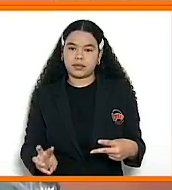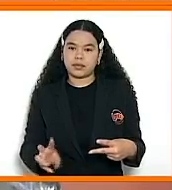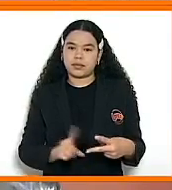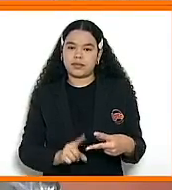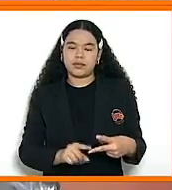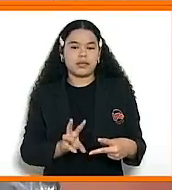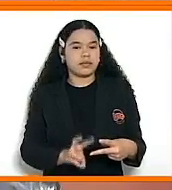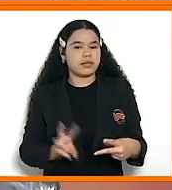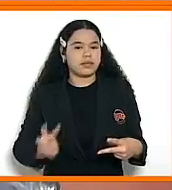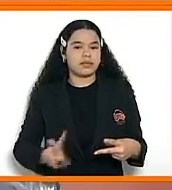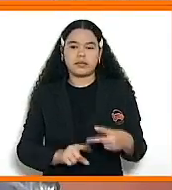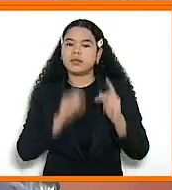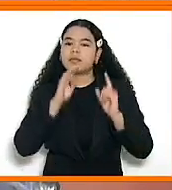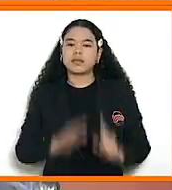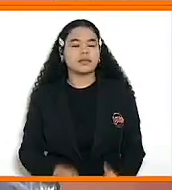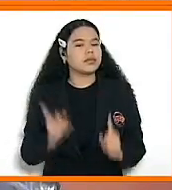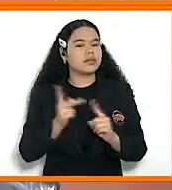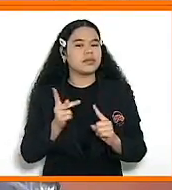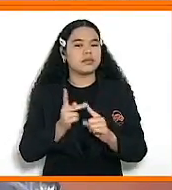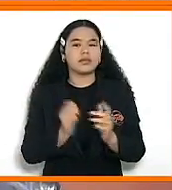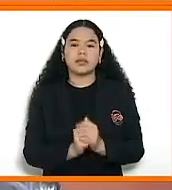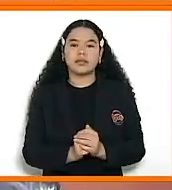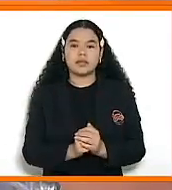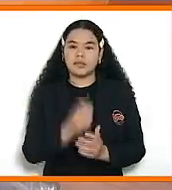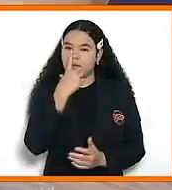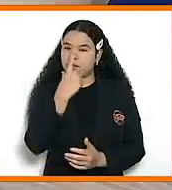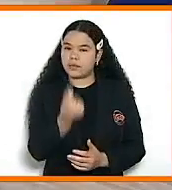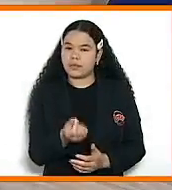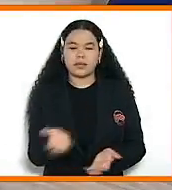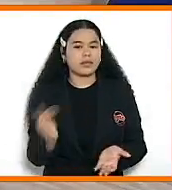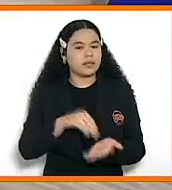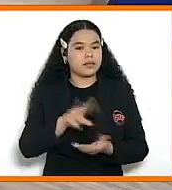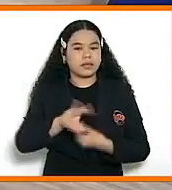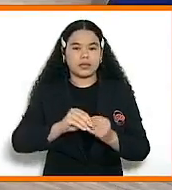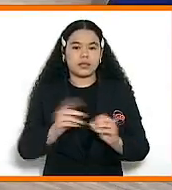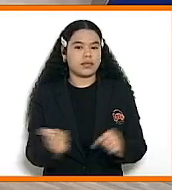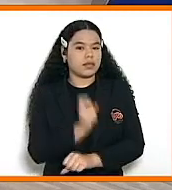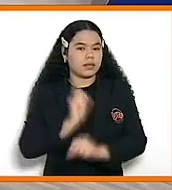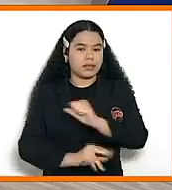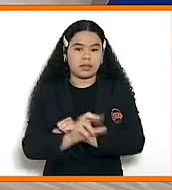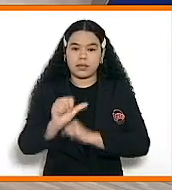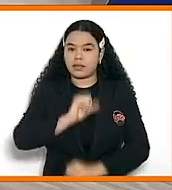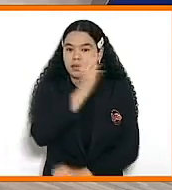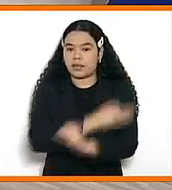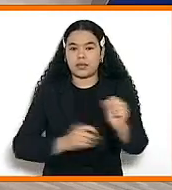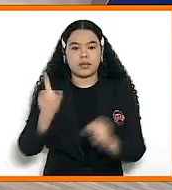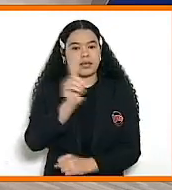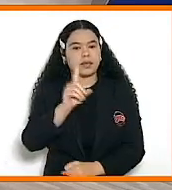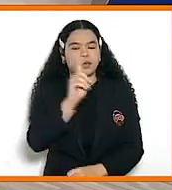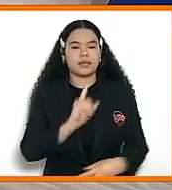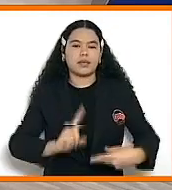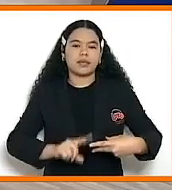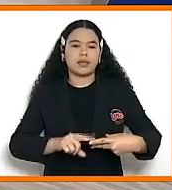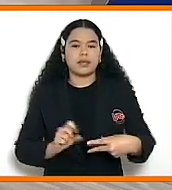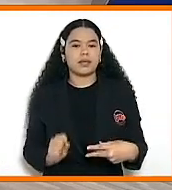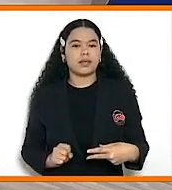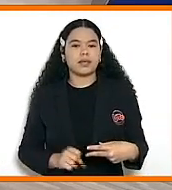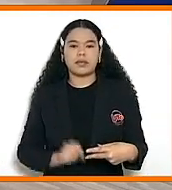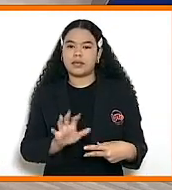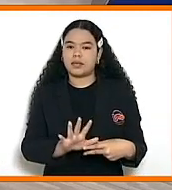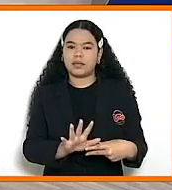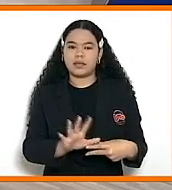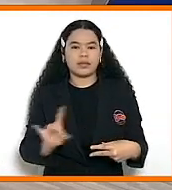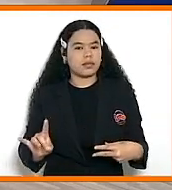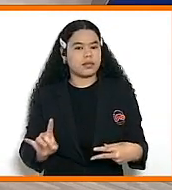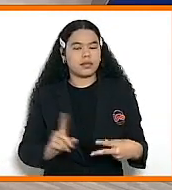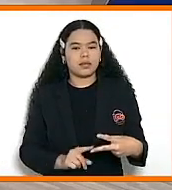favorecido 66 con su catrachada tucán. Los números ganadores para premiados en esta tarde de domingo son: posición 1,